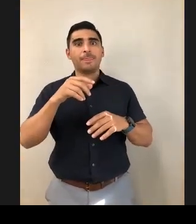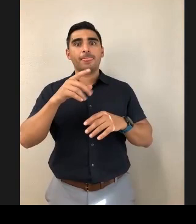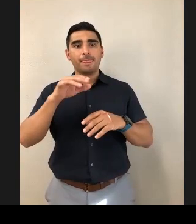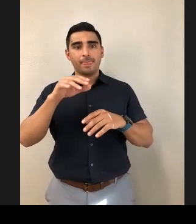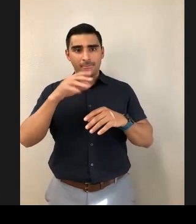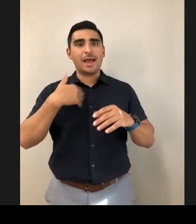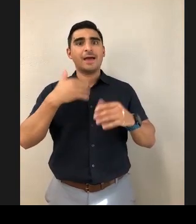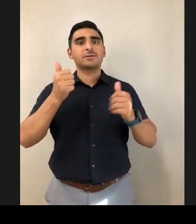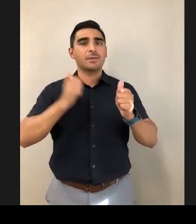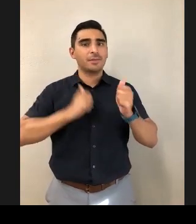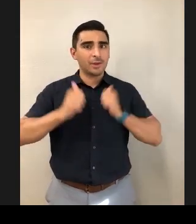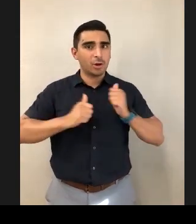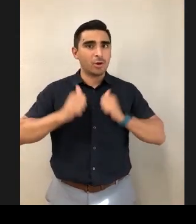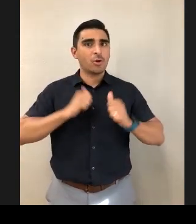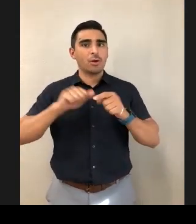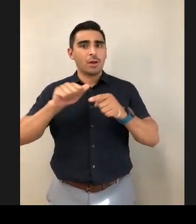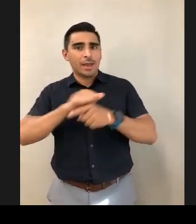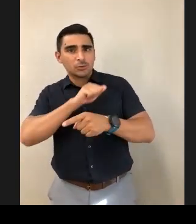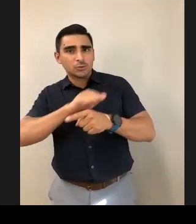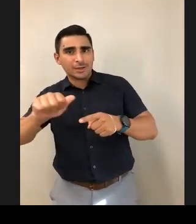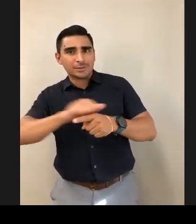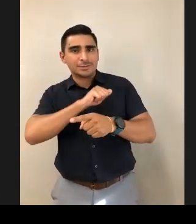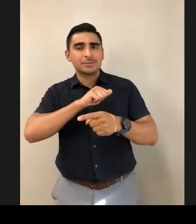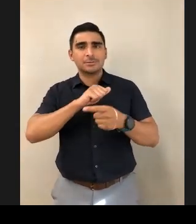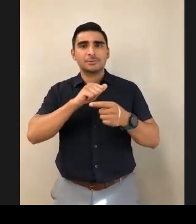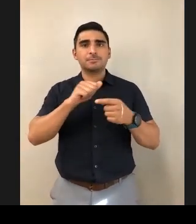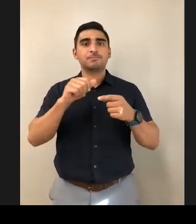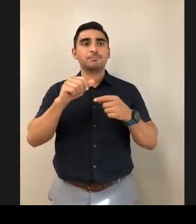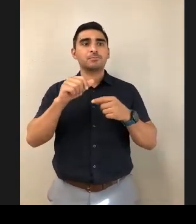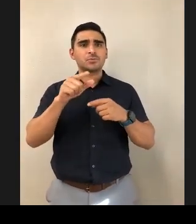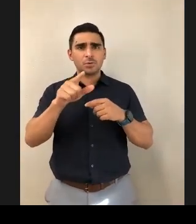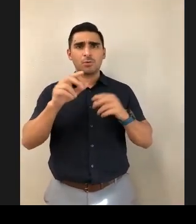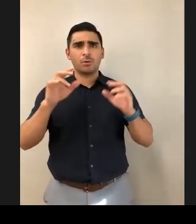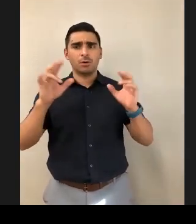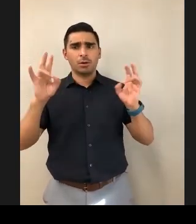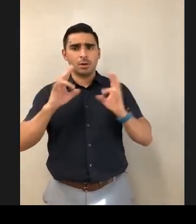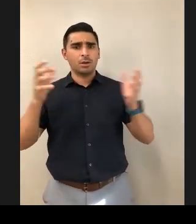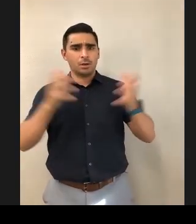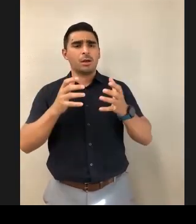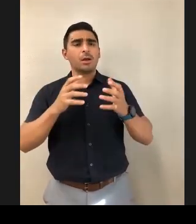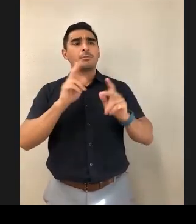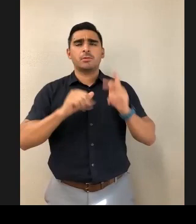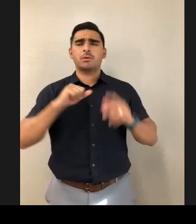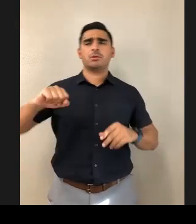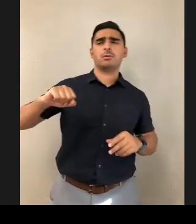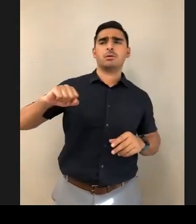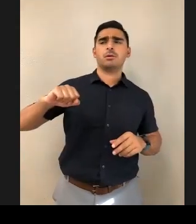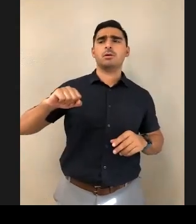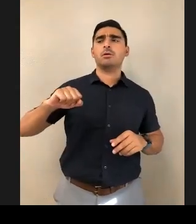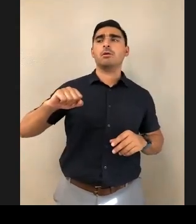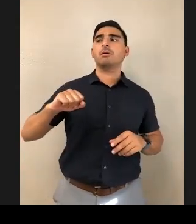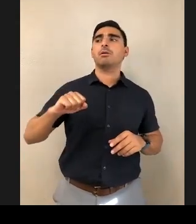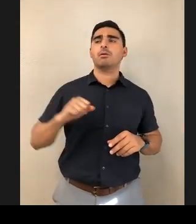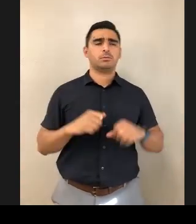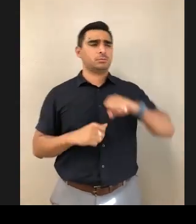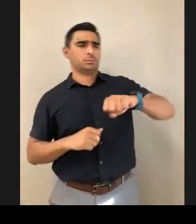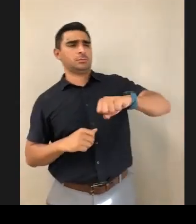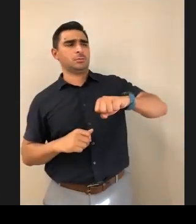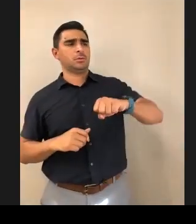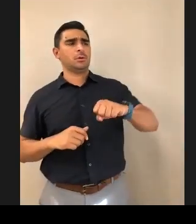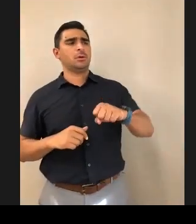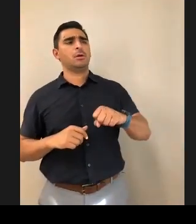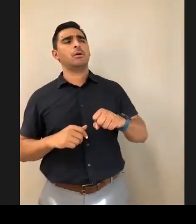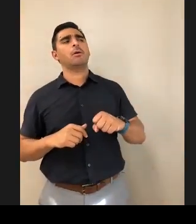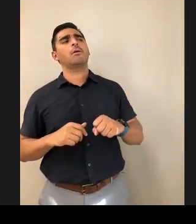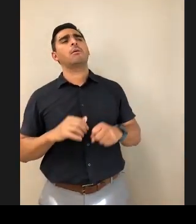por esto un ejercicio de teatro de improvisación. De manera que la gente